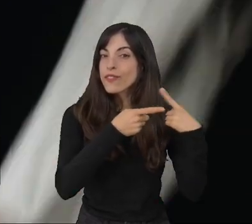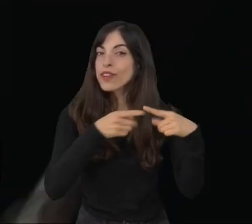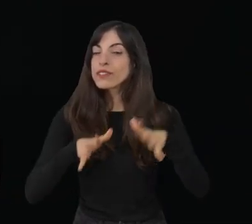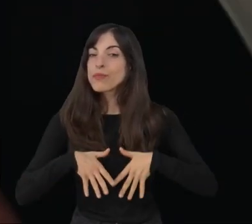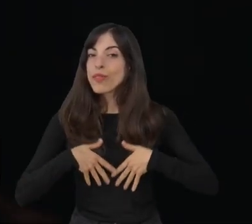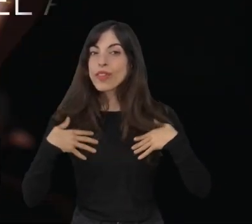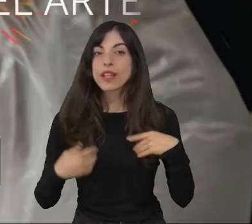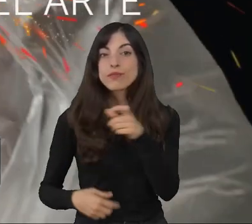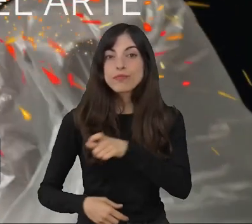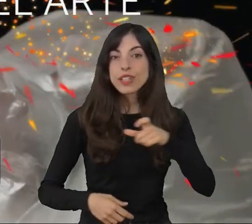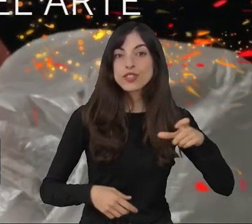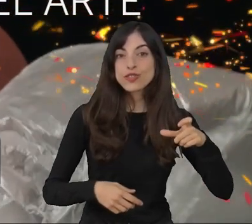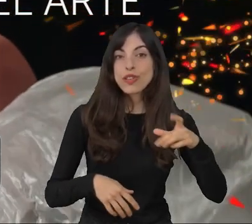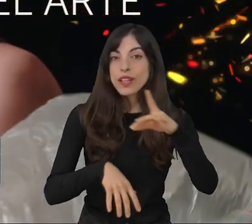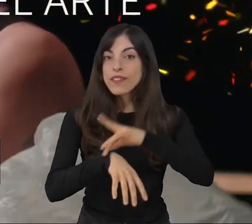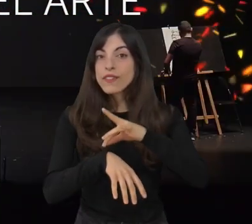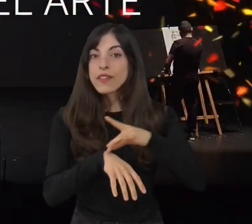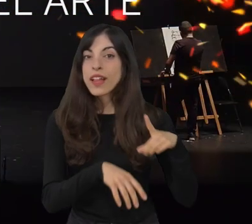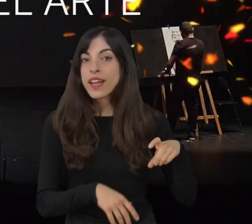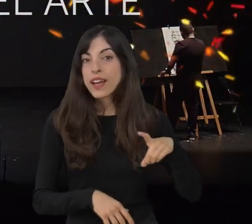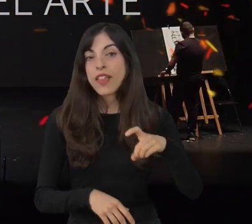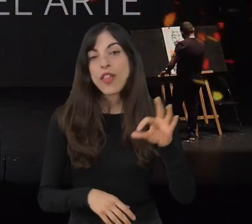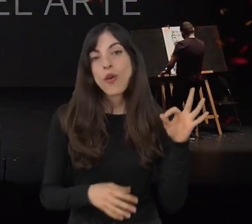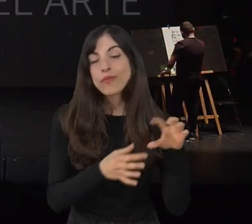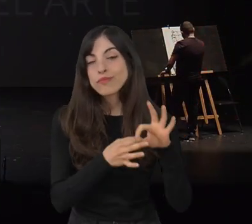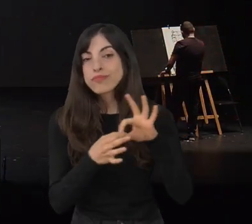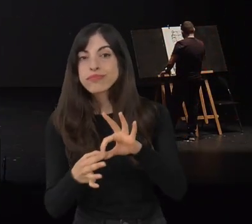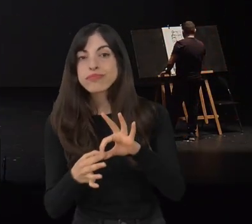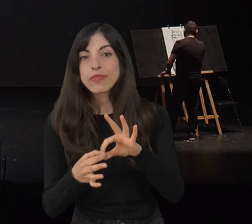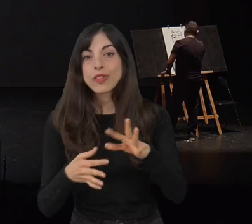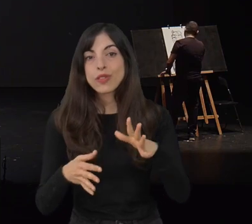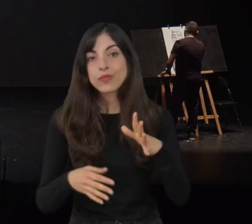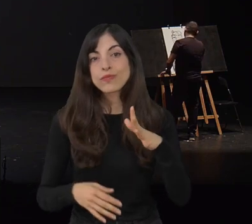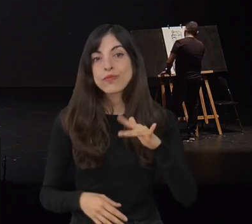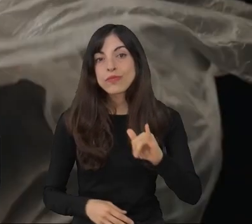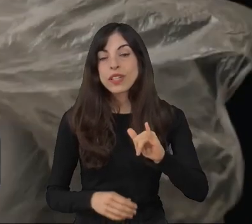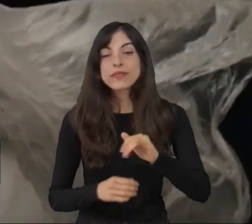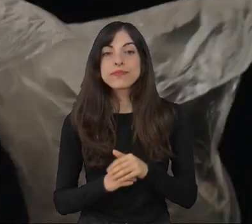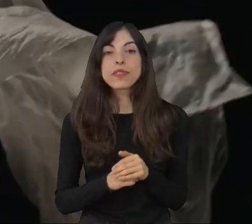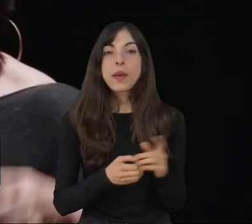con la participación de narradores, músicos, ilustradores, bailarines y escultores.